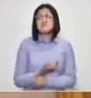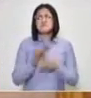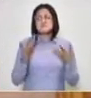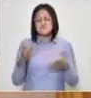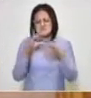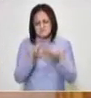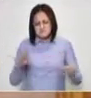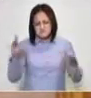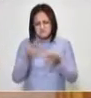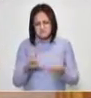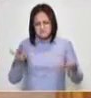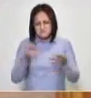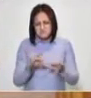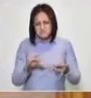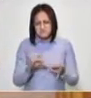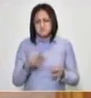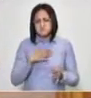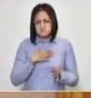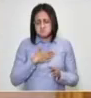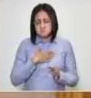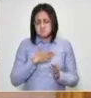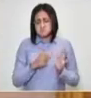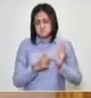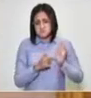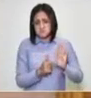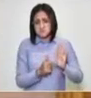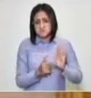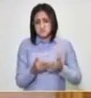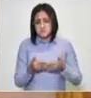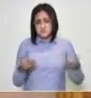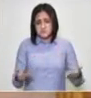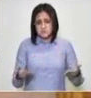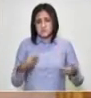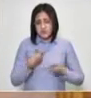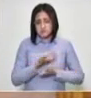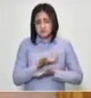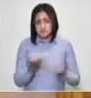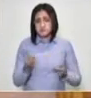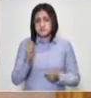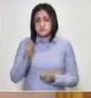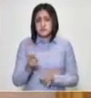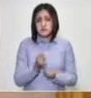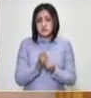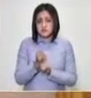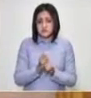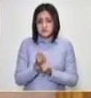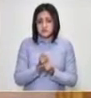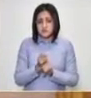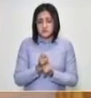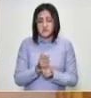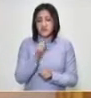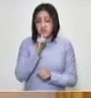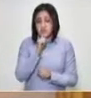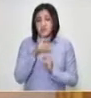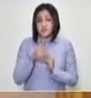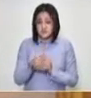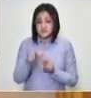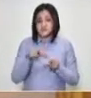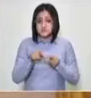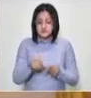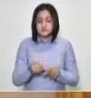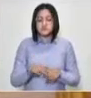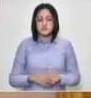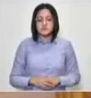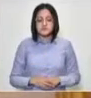términos de ley podemos hacer público respecto de una investigación en curso.